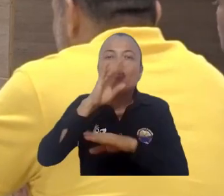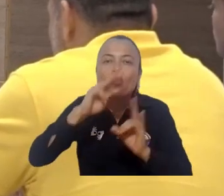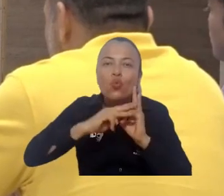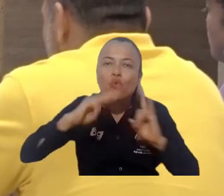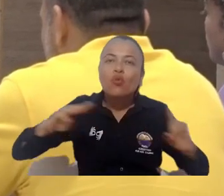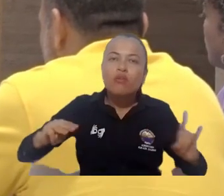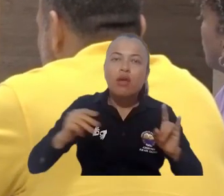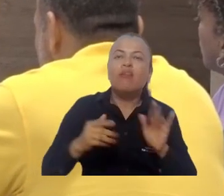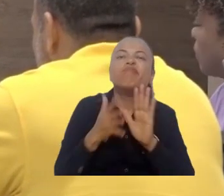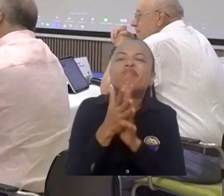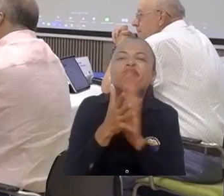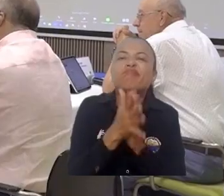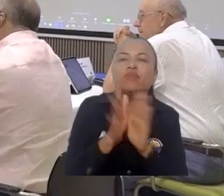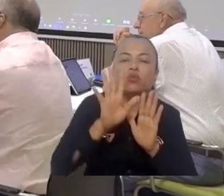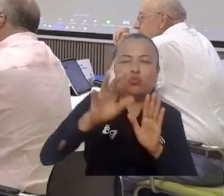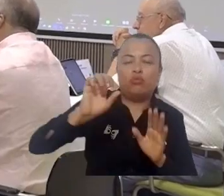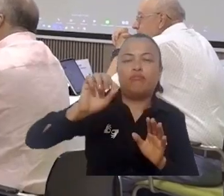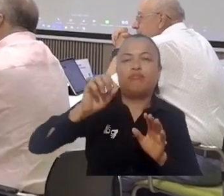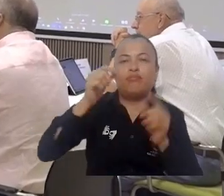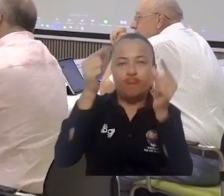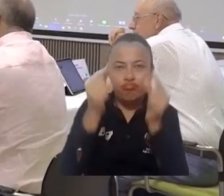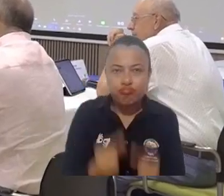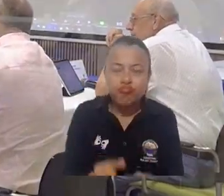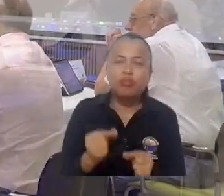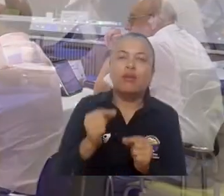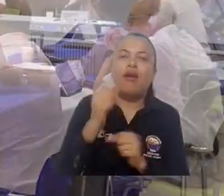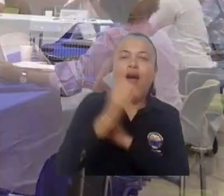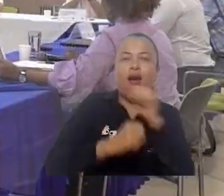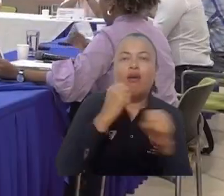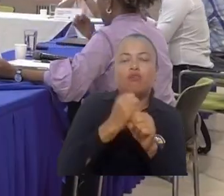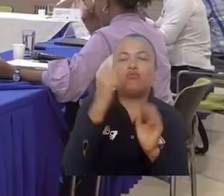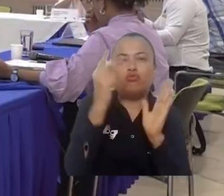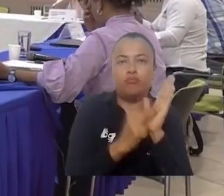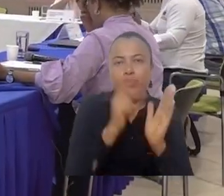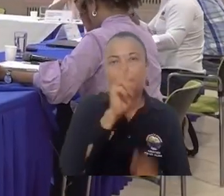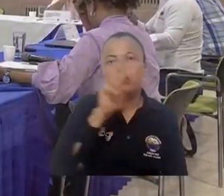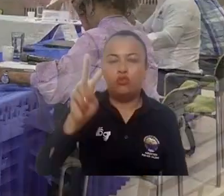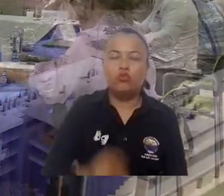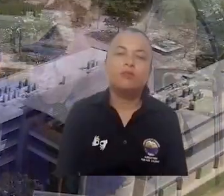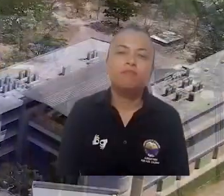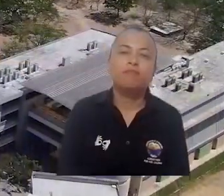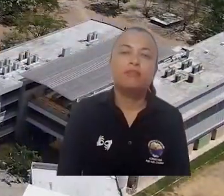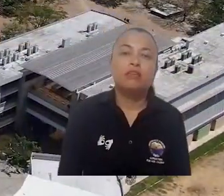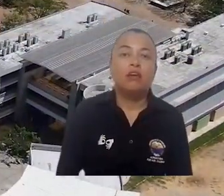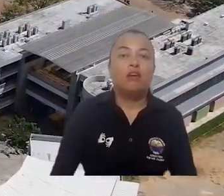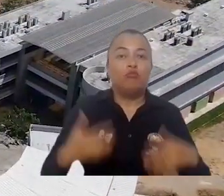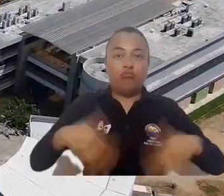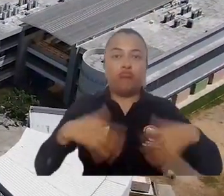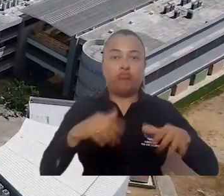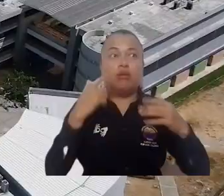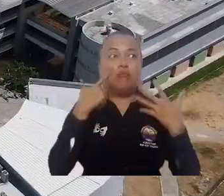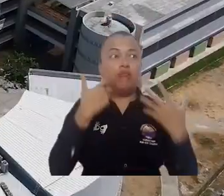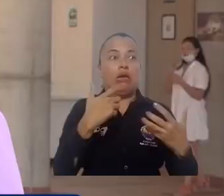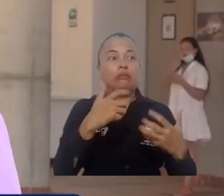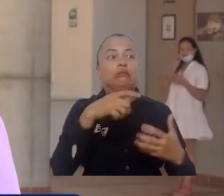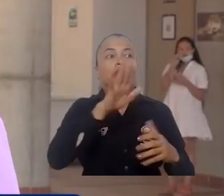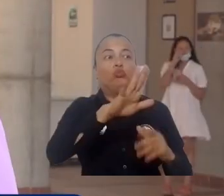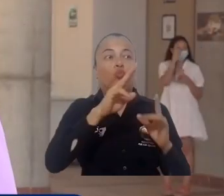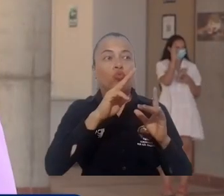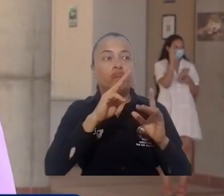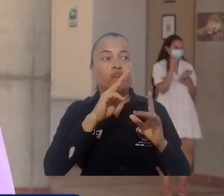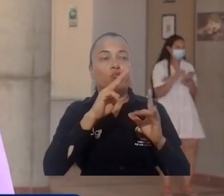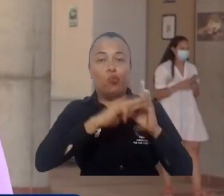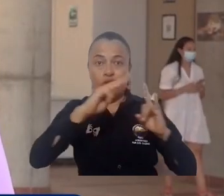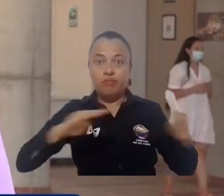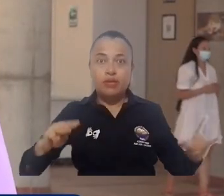Magdalena donde se presentó el informe financiero correspondiente al año 2022 destacamos siempre que sea una universidad con